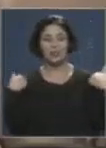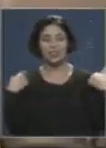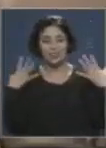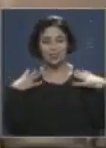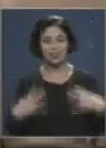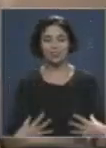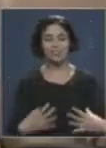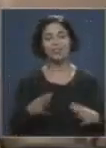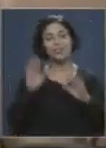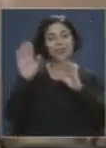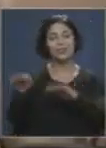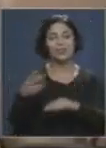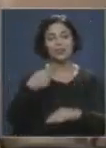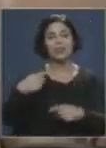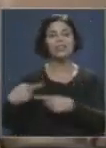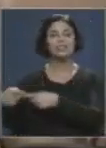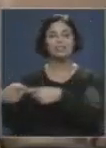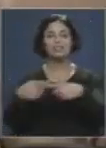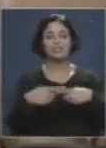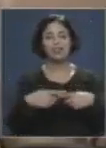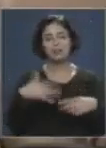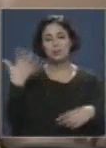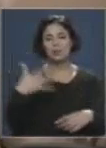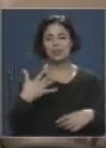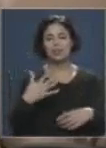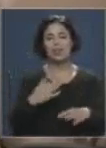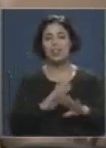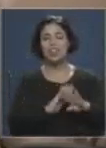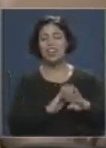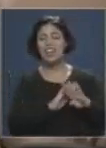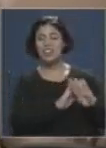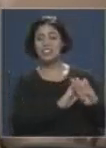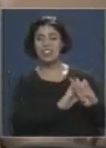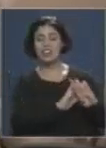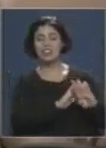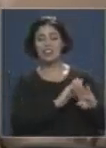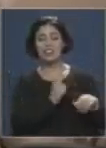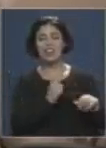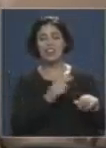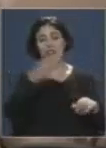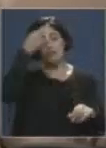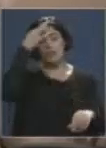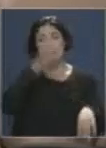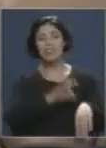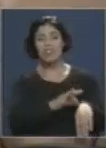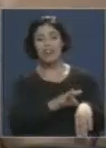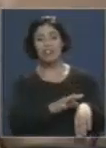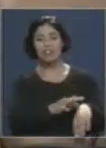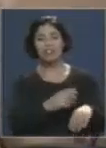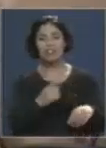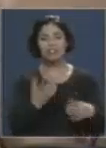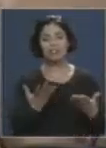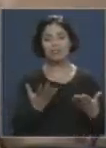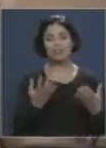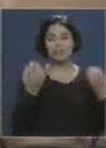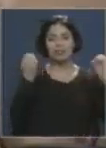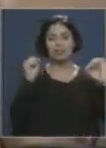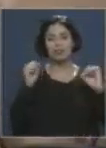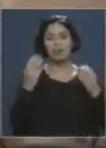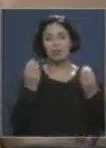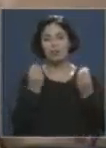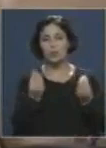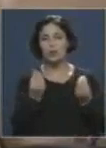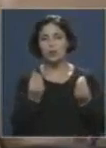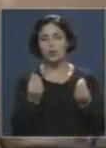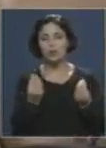contribuir a nuestra sociedad a algo tan importante, evitar muchas veces, por cierto, las enfermedades, que el deporte es un canal muy